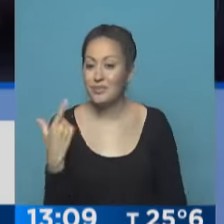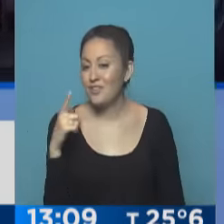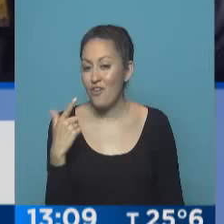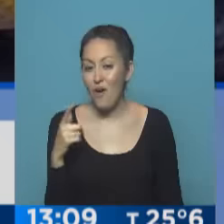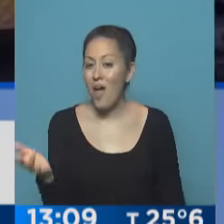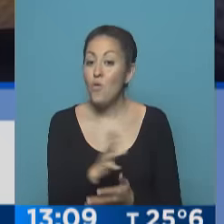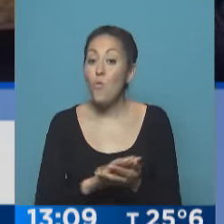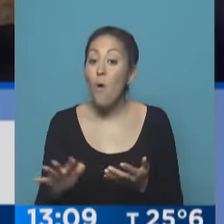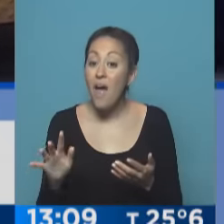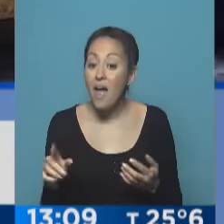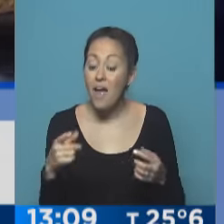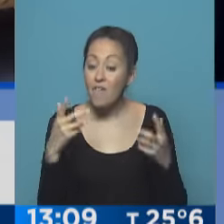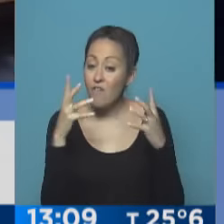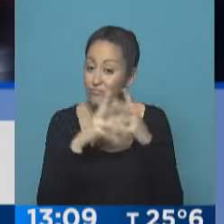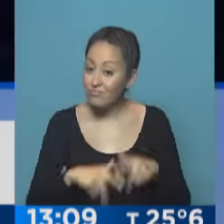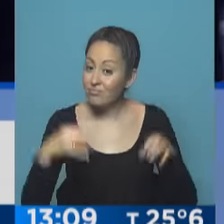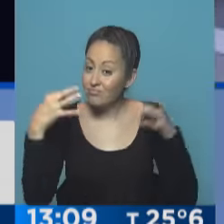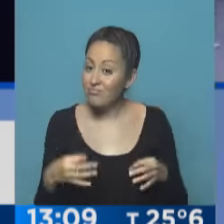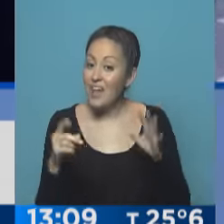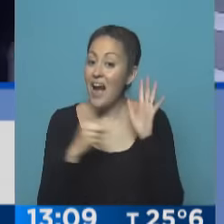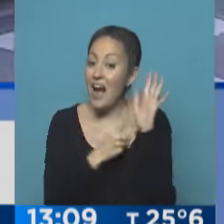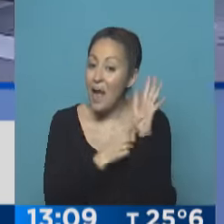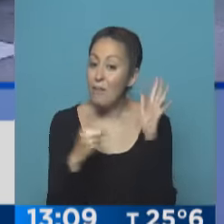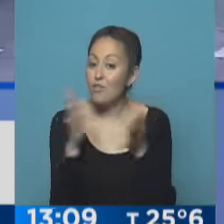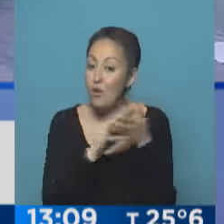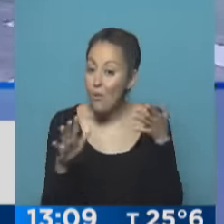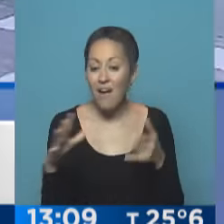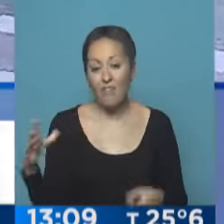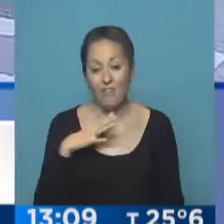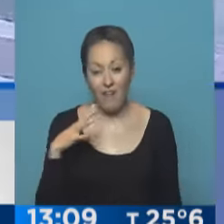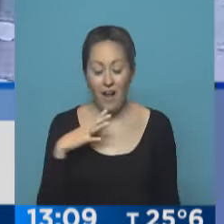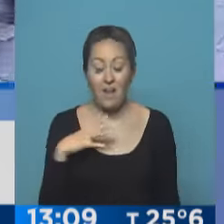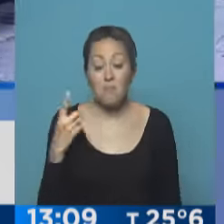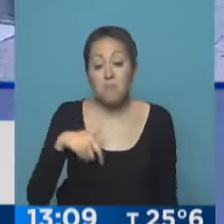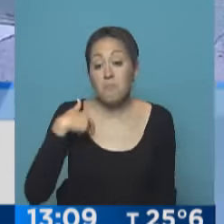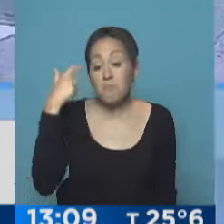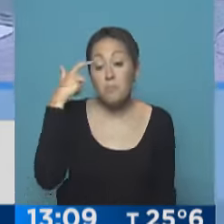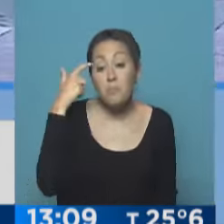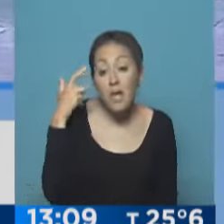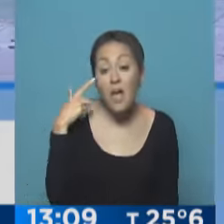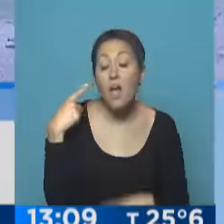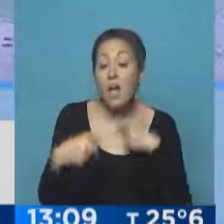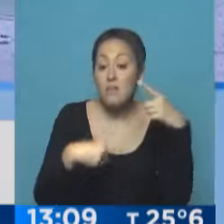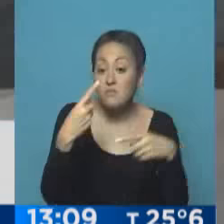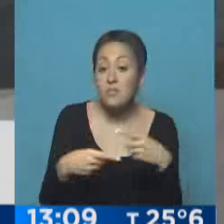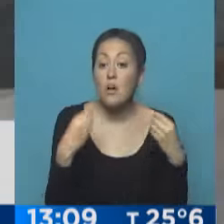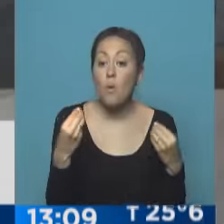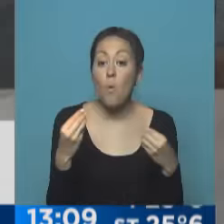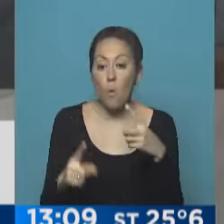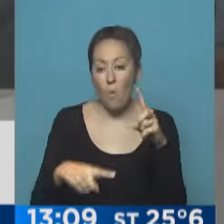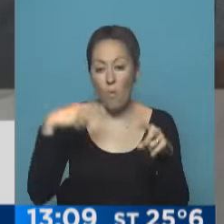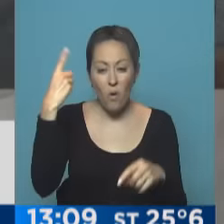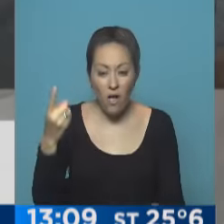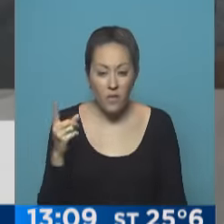nuevas condiciones con las nuevas circulares y reglamentaciones con lo cual uno supone que todo esto se va a poner en marcha recién a partir del lunes Raúl y la no